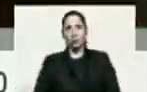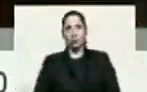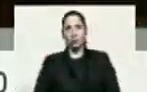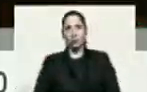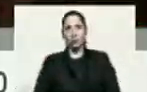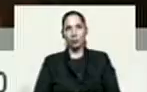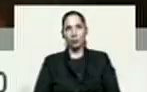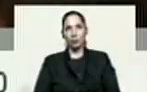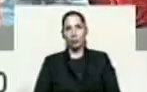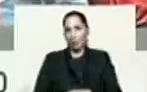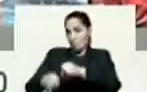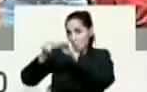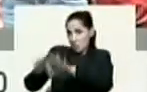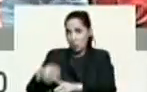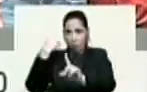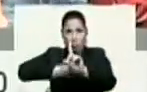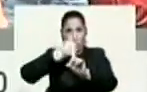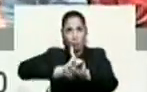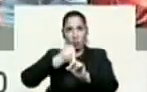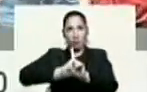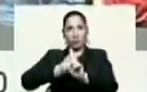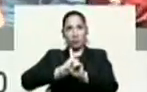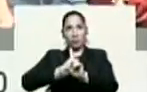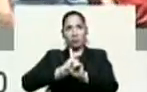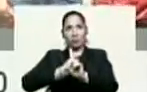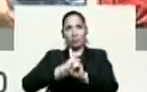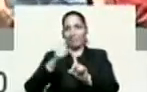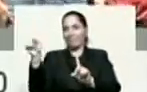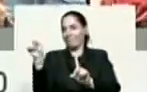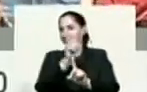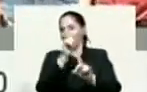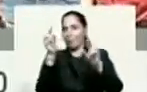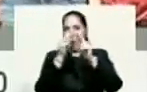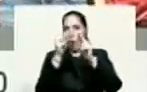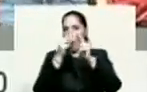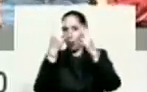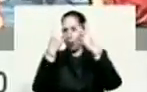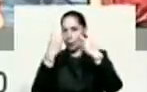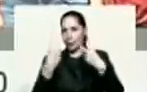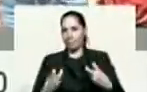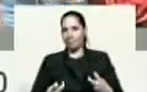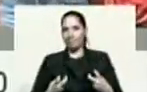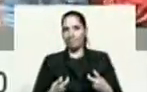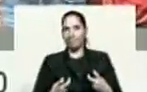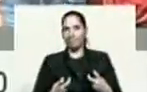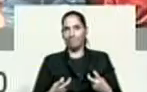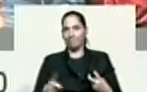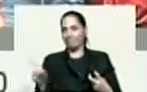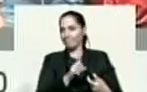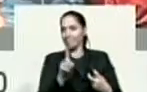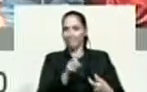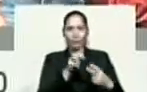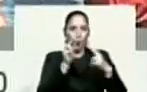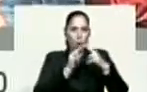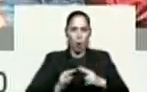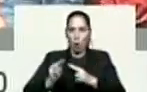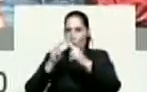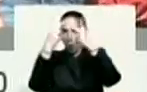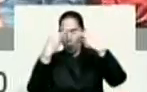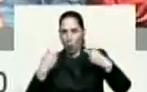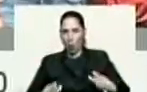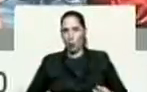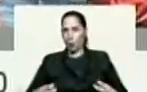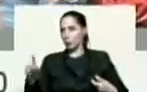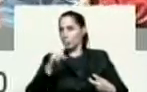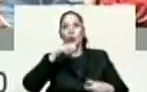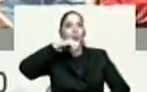van a abandonar la lucha. No nos conocen, definitivamente no nos conocen, y no conocen la